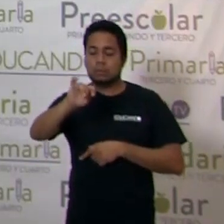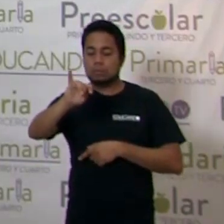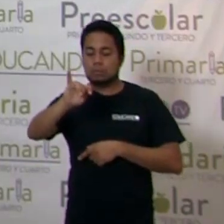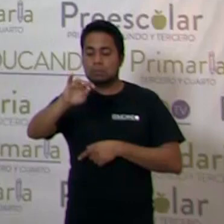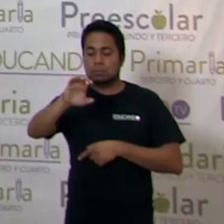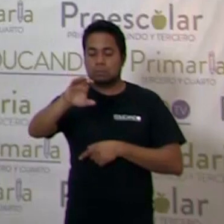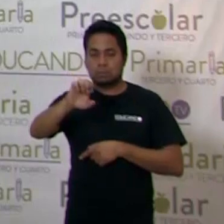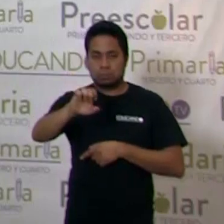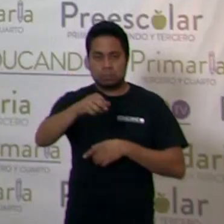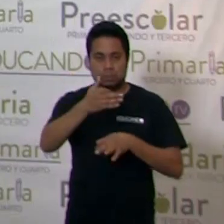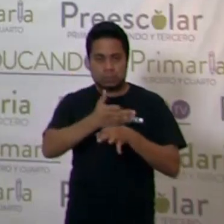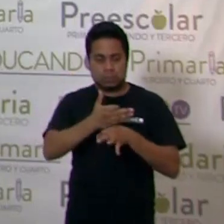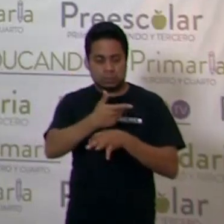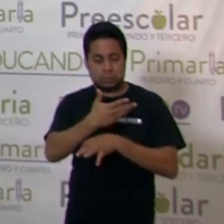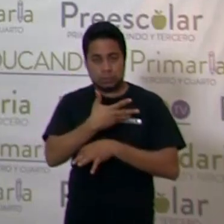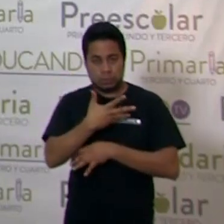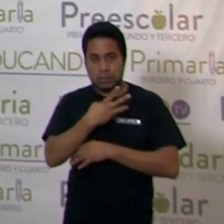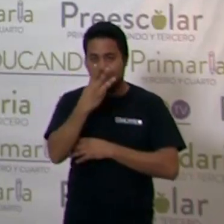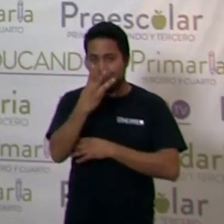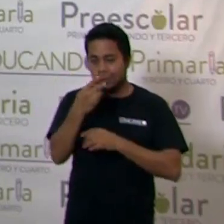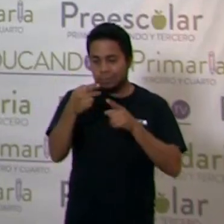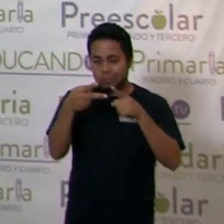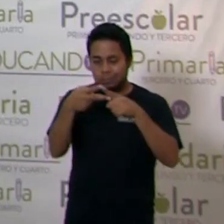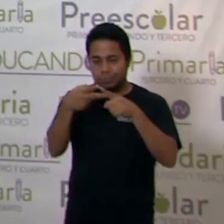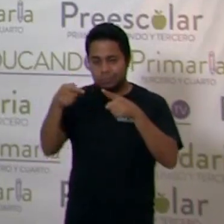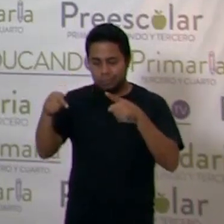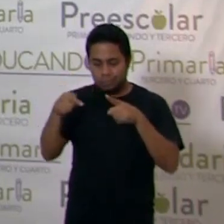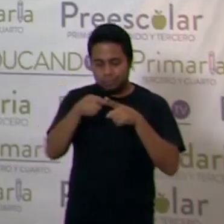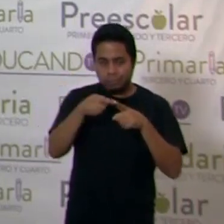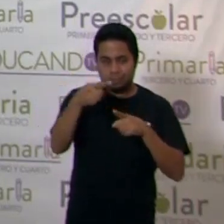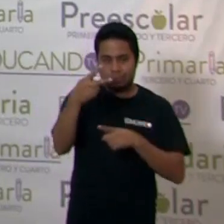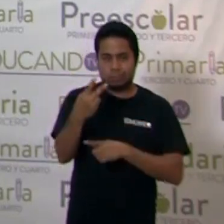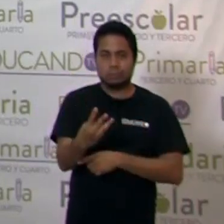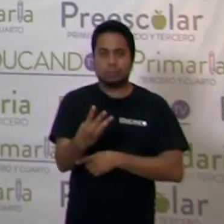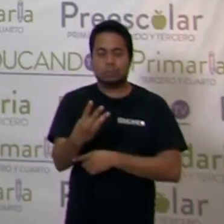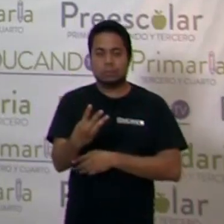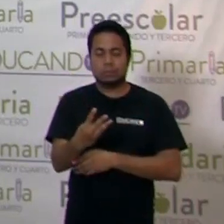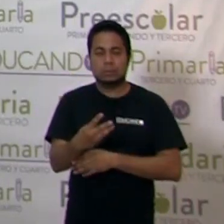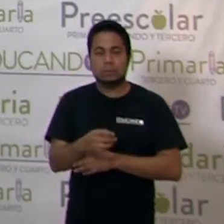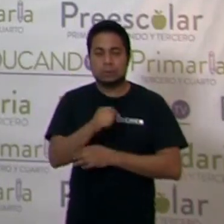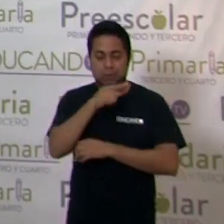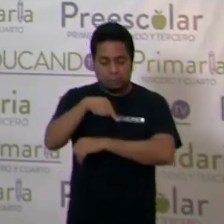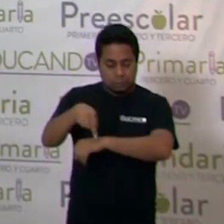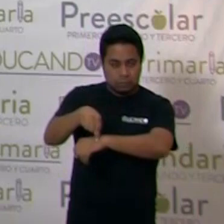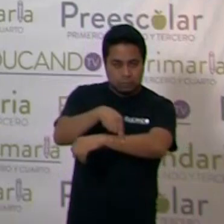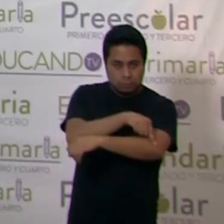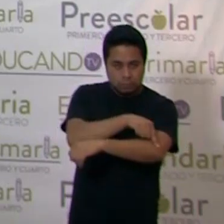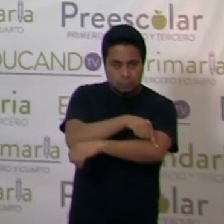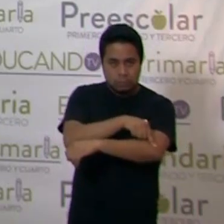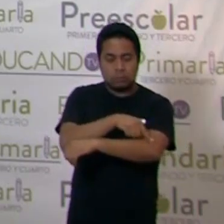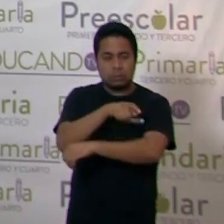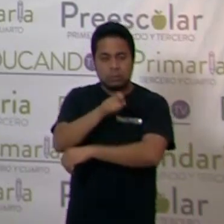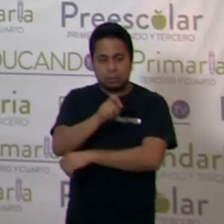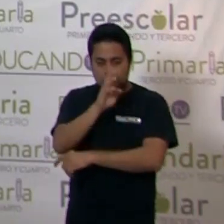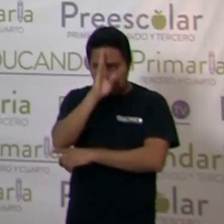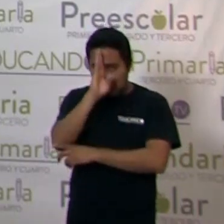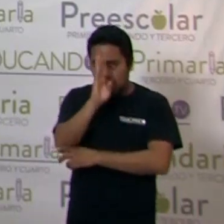uno dos y tres vértices de acuerdo y sus lados que son estos son